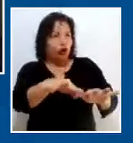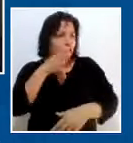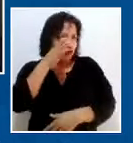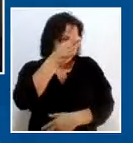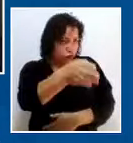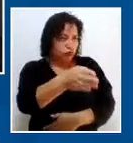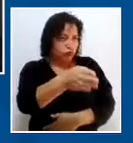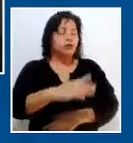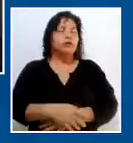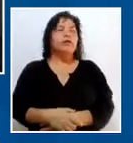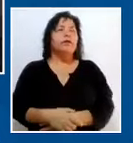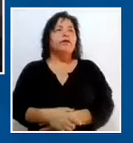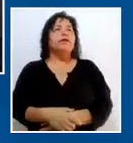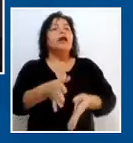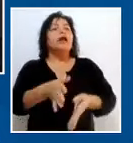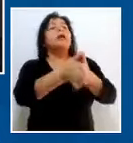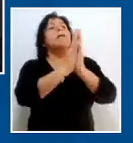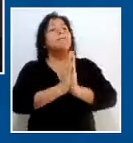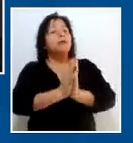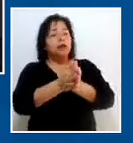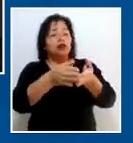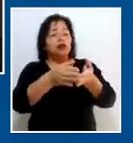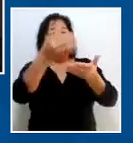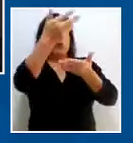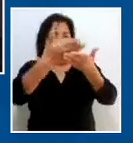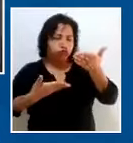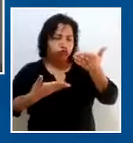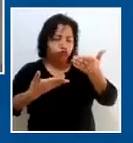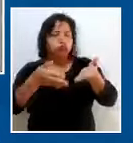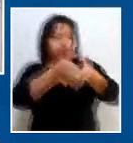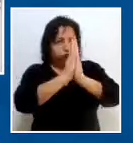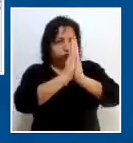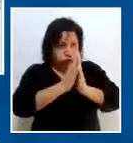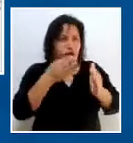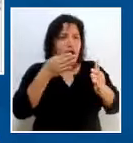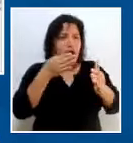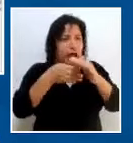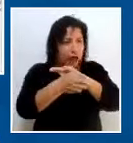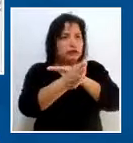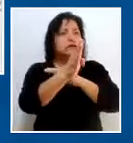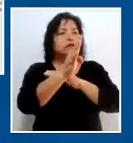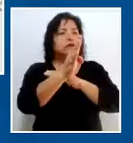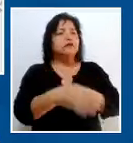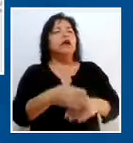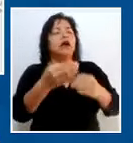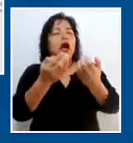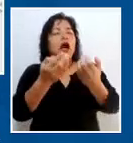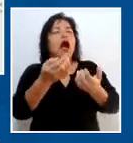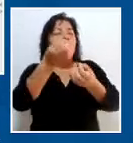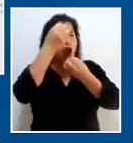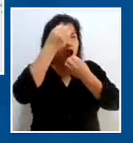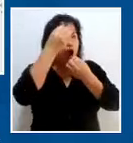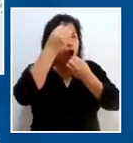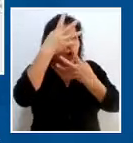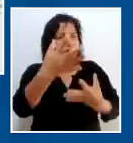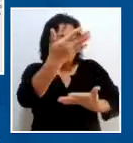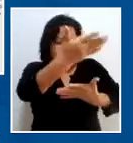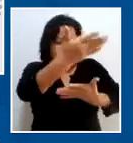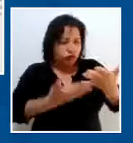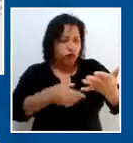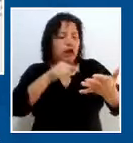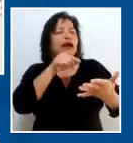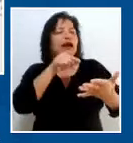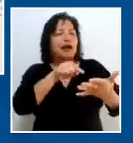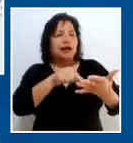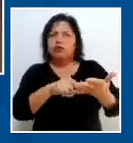y le pido mediante una solicitud de acceso acceder de manera física a un documento, ese trámite